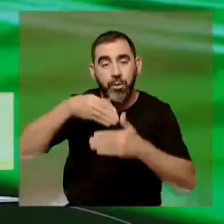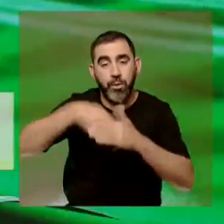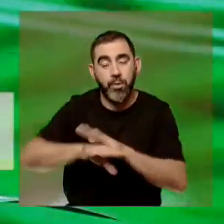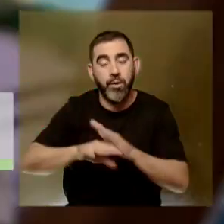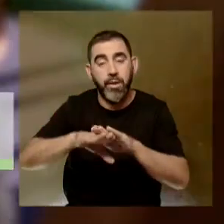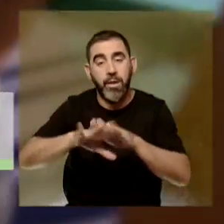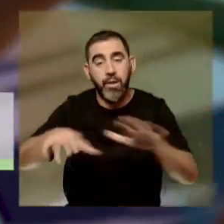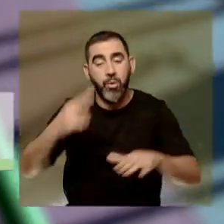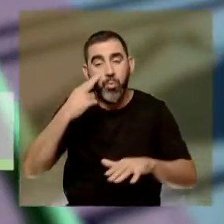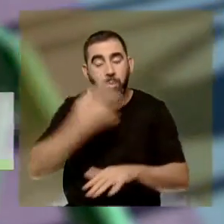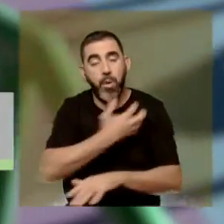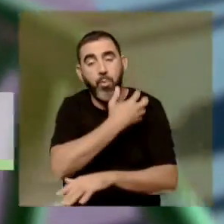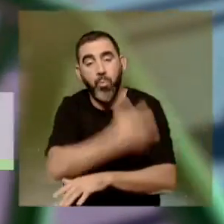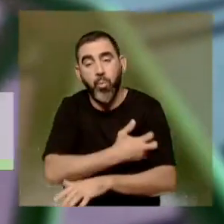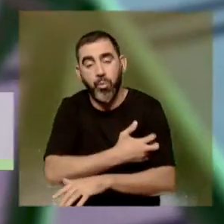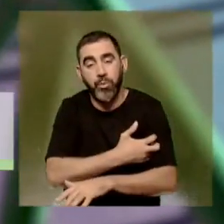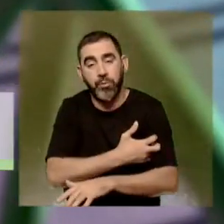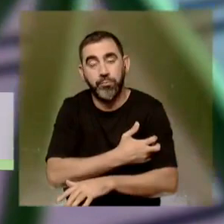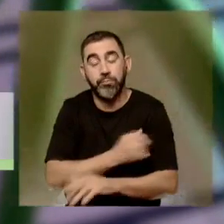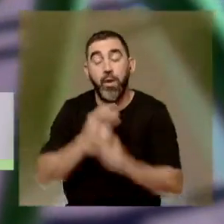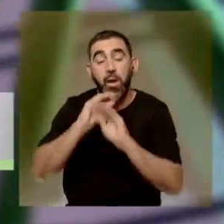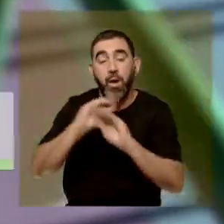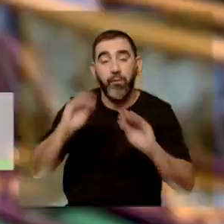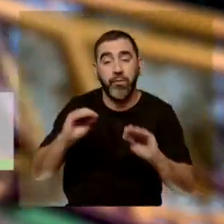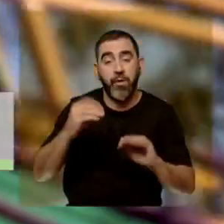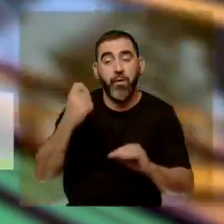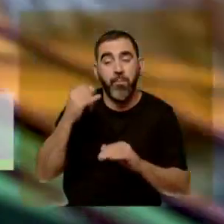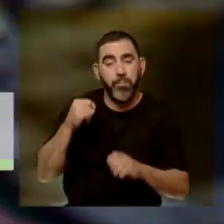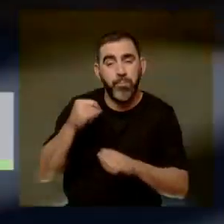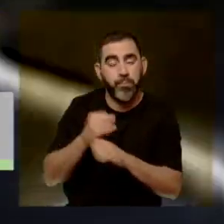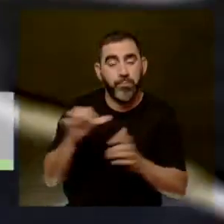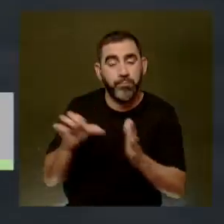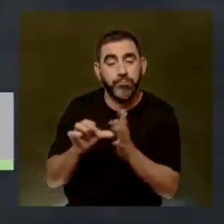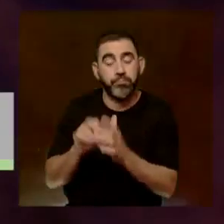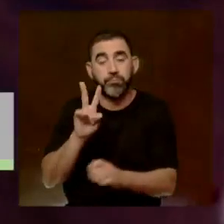sistema por causal pobreza. Jerarca advirtió que hay fallas en sistema de